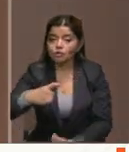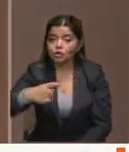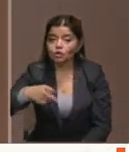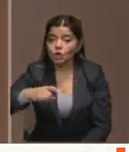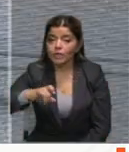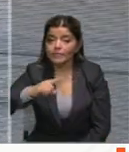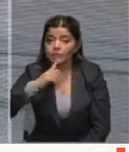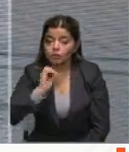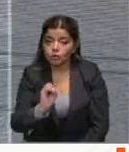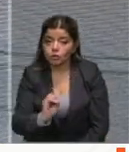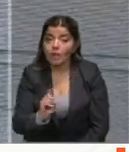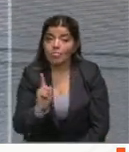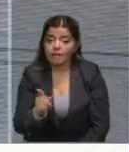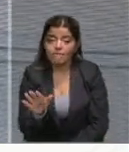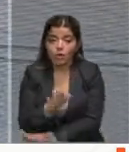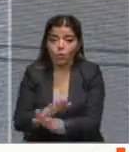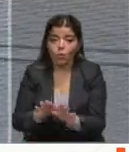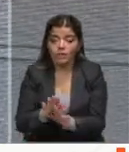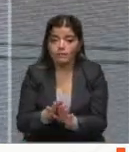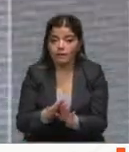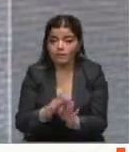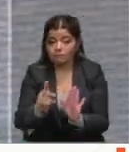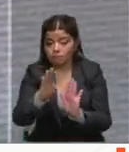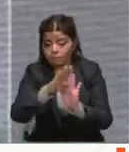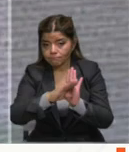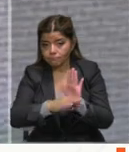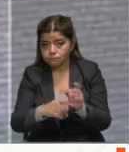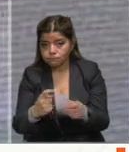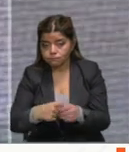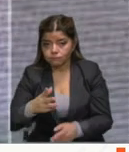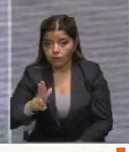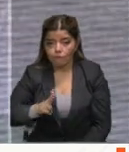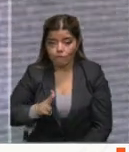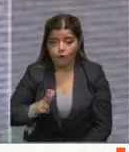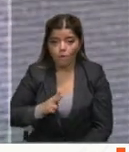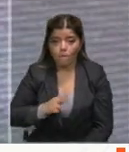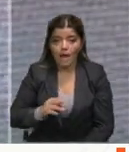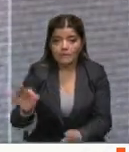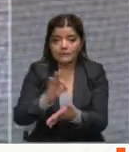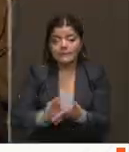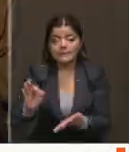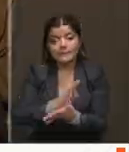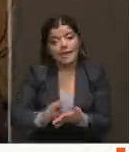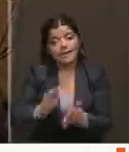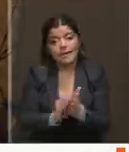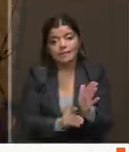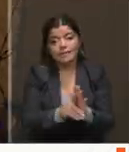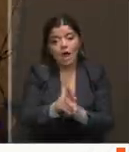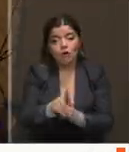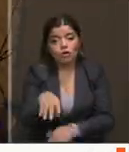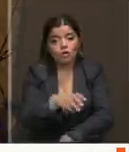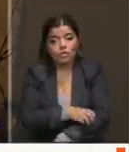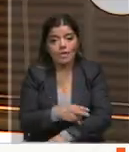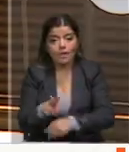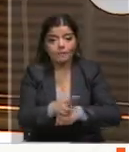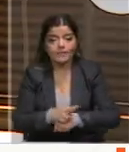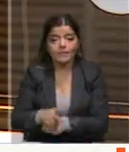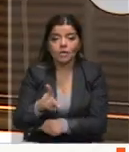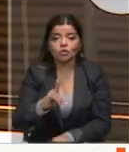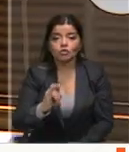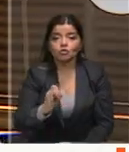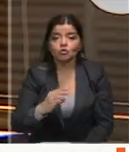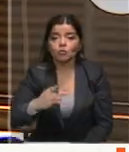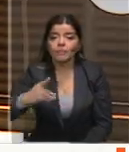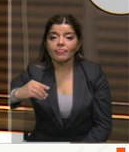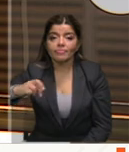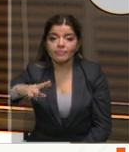exigencias de cuidado y un registro formal que se hace en la Subsecretaría de Desarrollo Regional y Administrativo, la SUBDERE. Al momento uno de